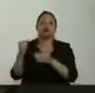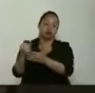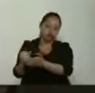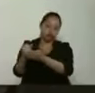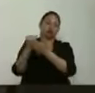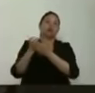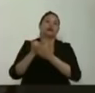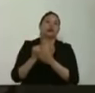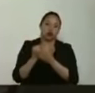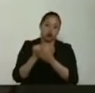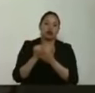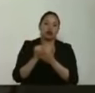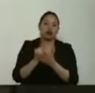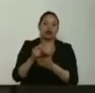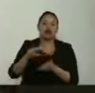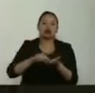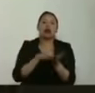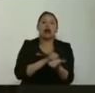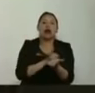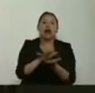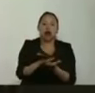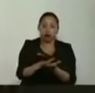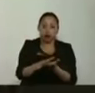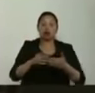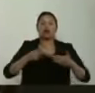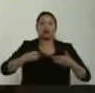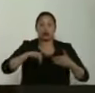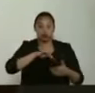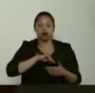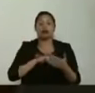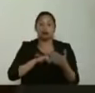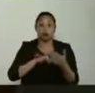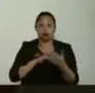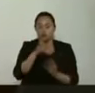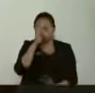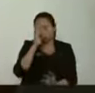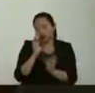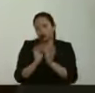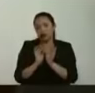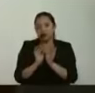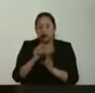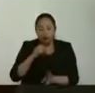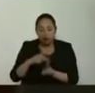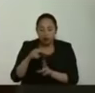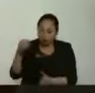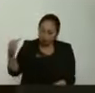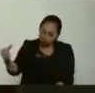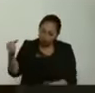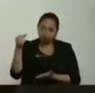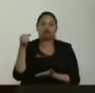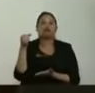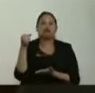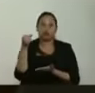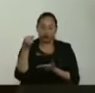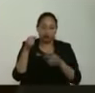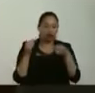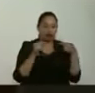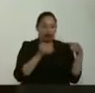esa gratuidad. Nosotros confiamos que el presupuesto que viene para debate final a la